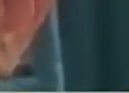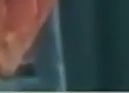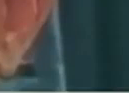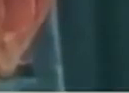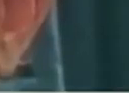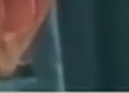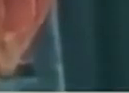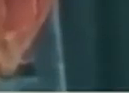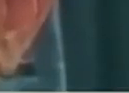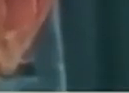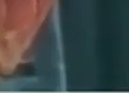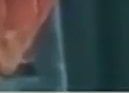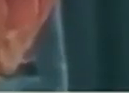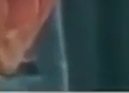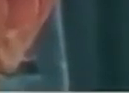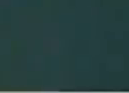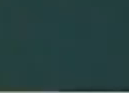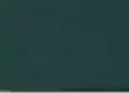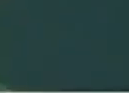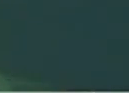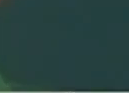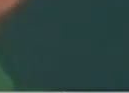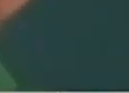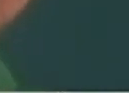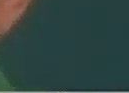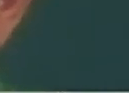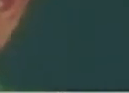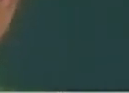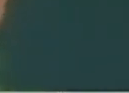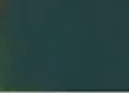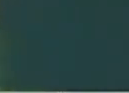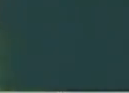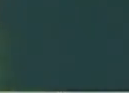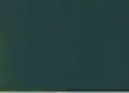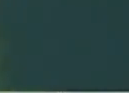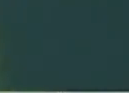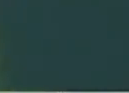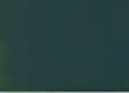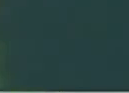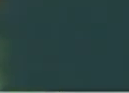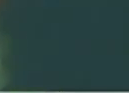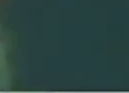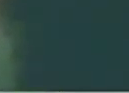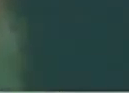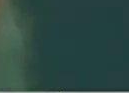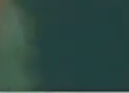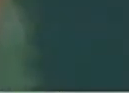Porque hoy por hoy no son muchos los valientes en este mundo